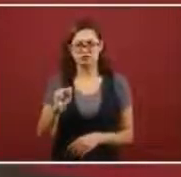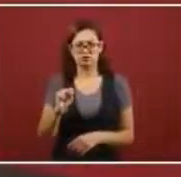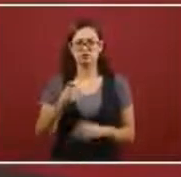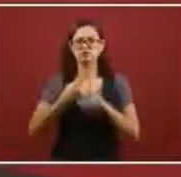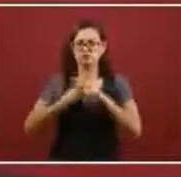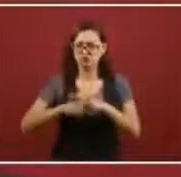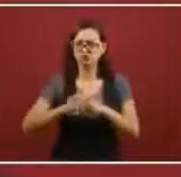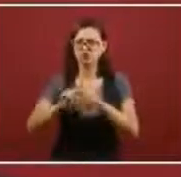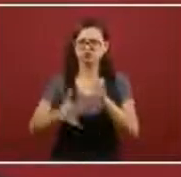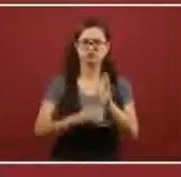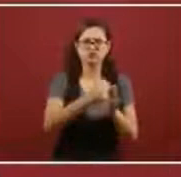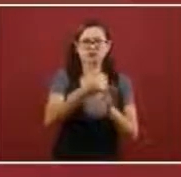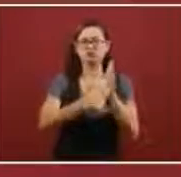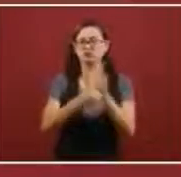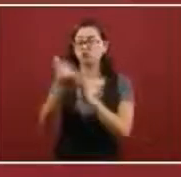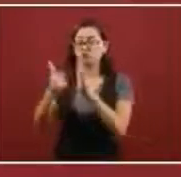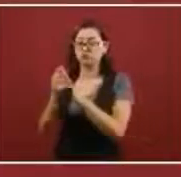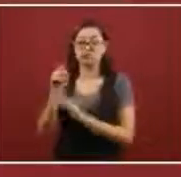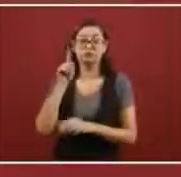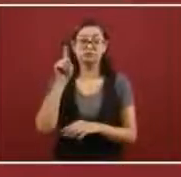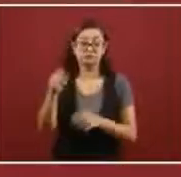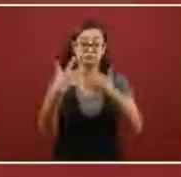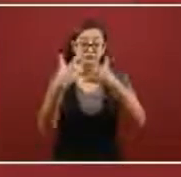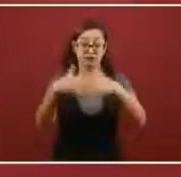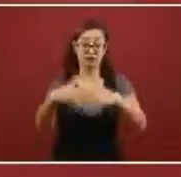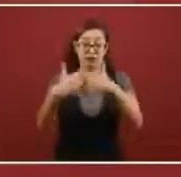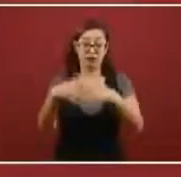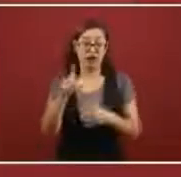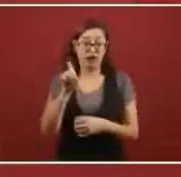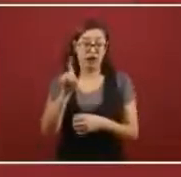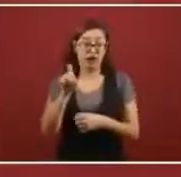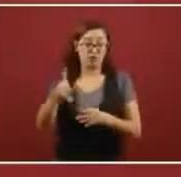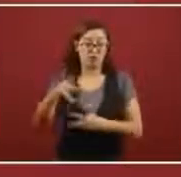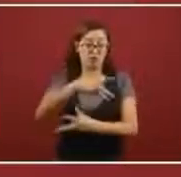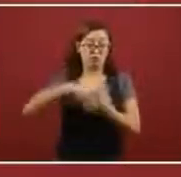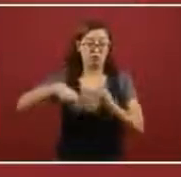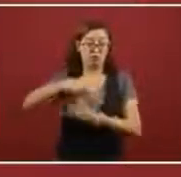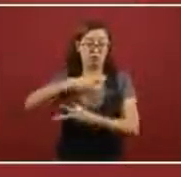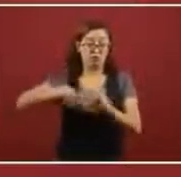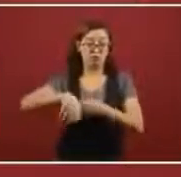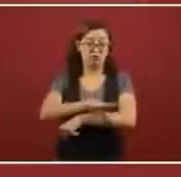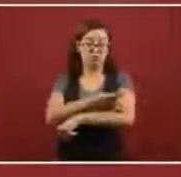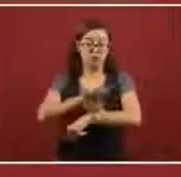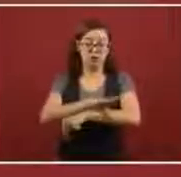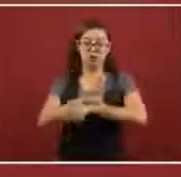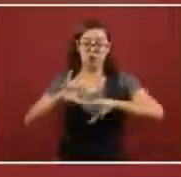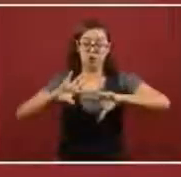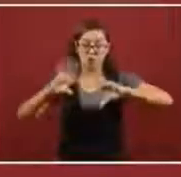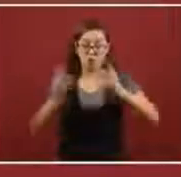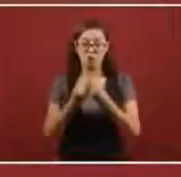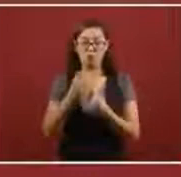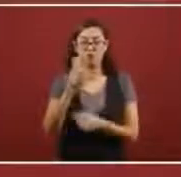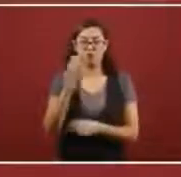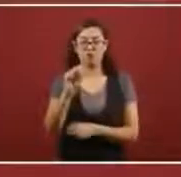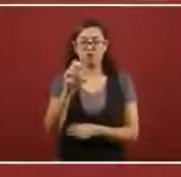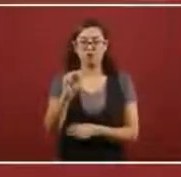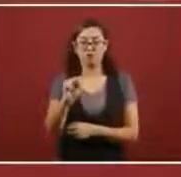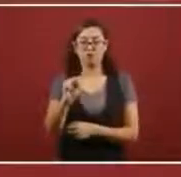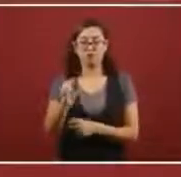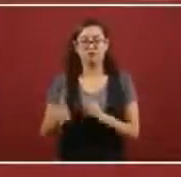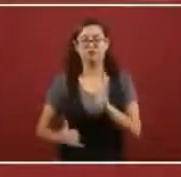Entonces, esas hidroeléctricas, que en total son 60, pues se